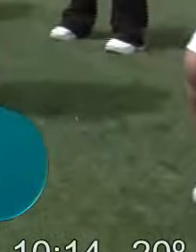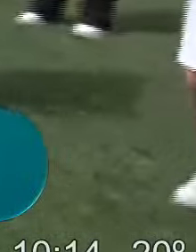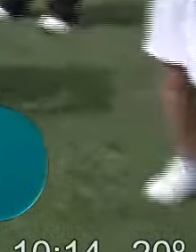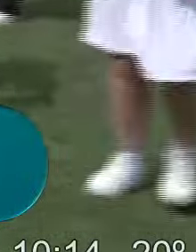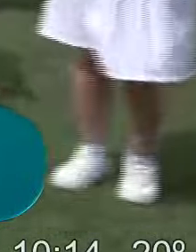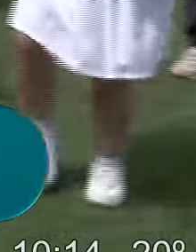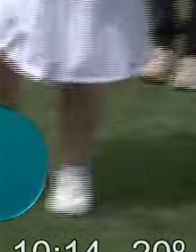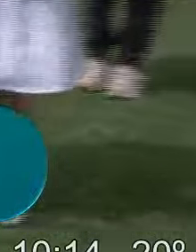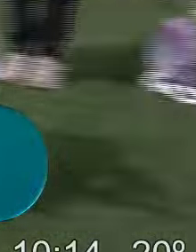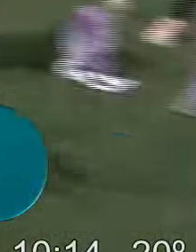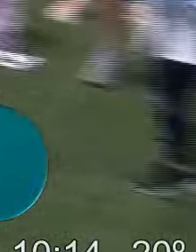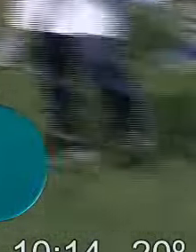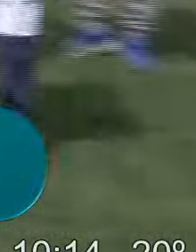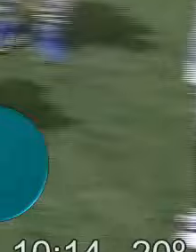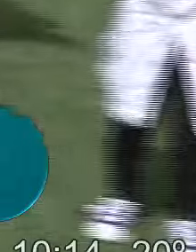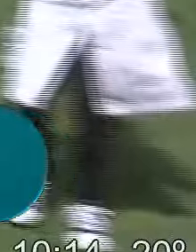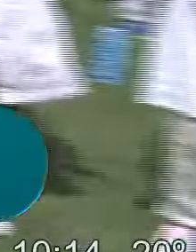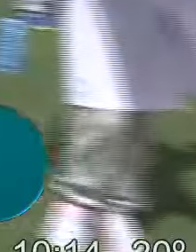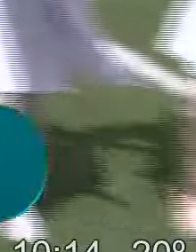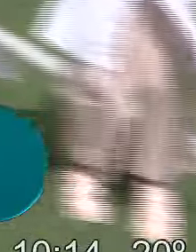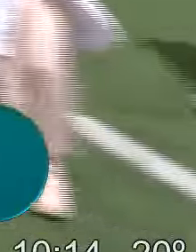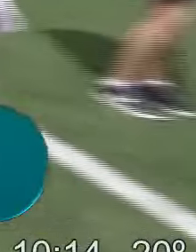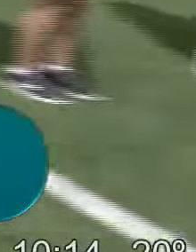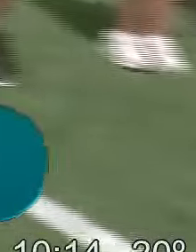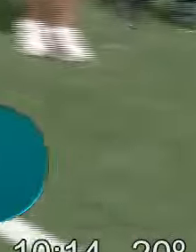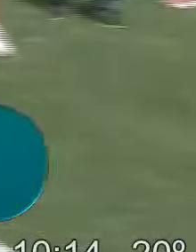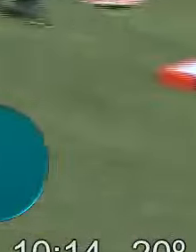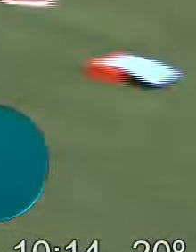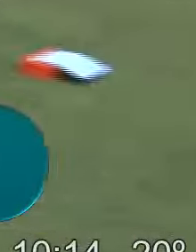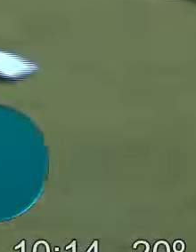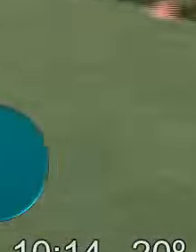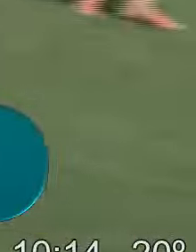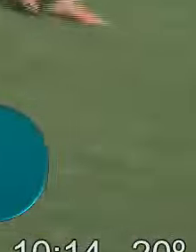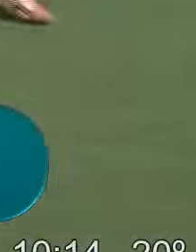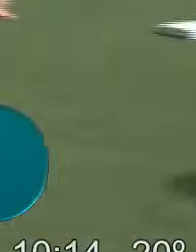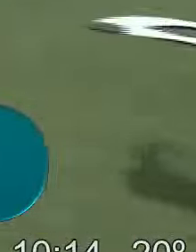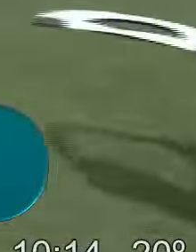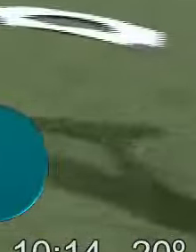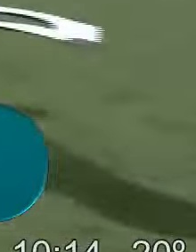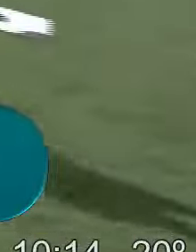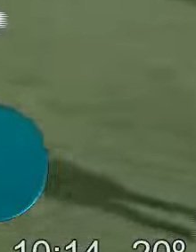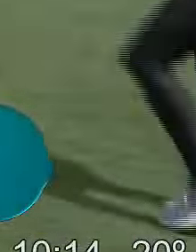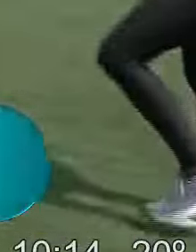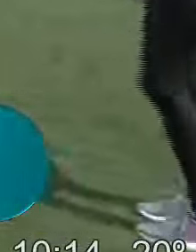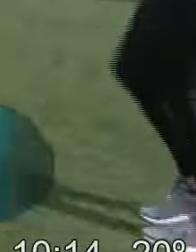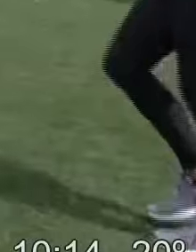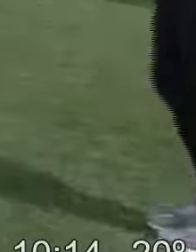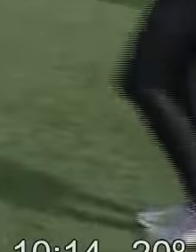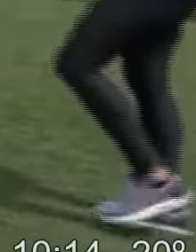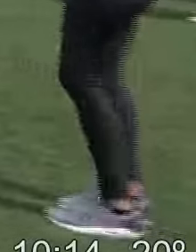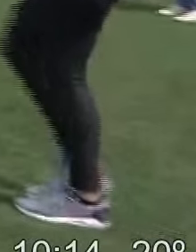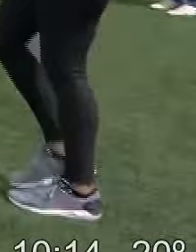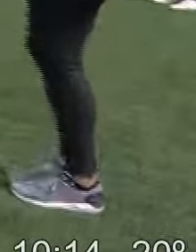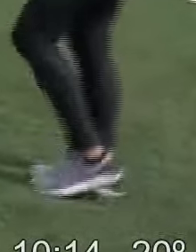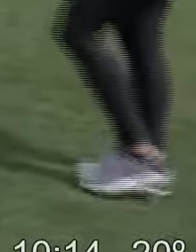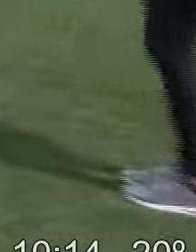Viene un viento inventor de aridas Viene un cerro patrón de miradas que